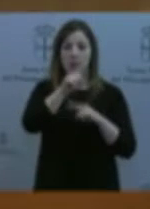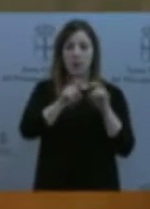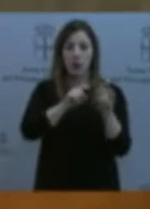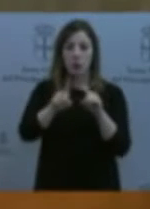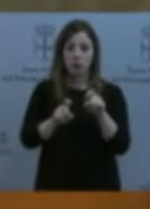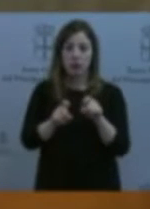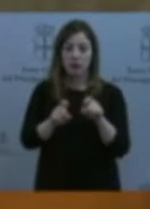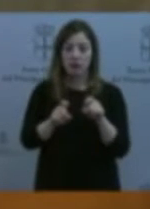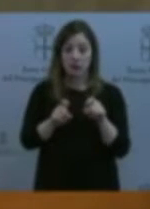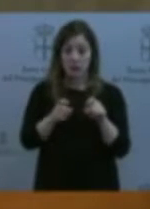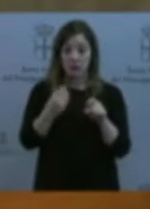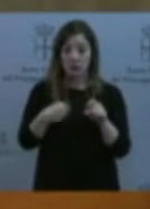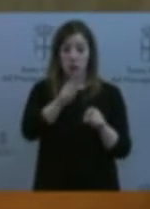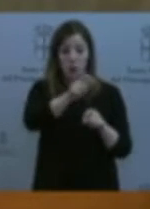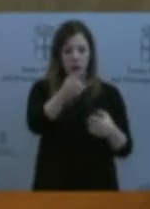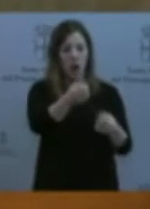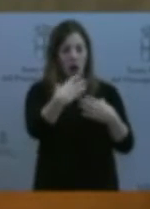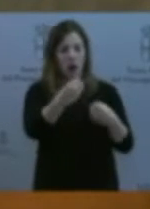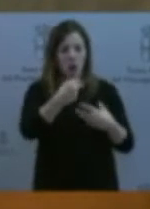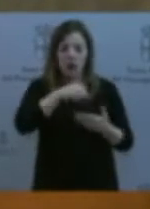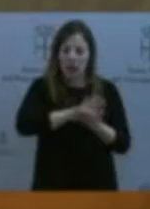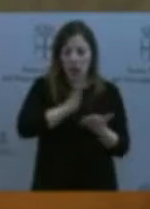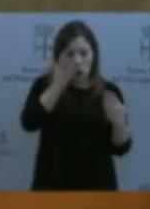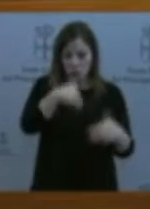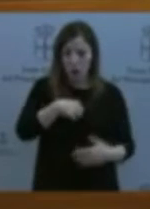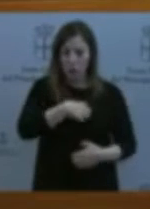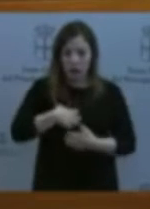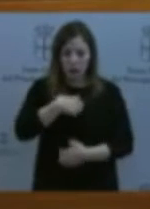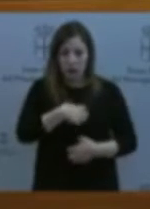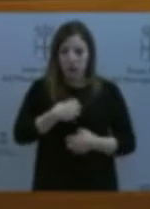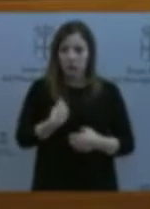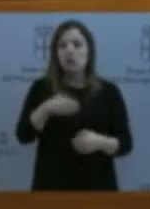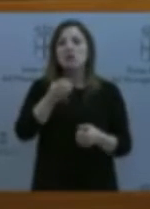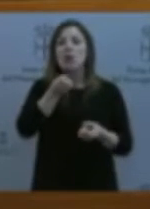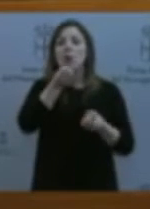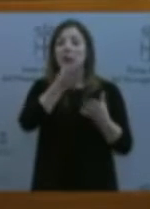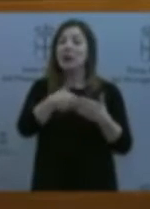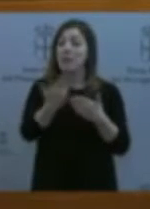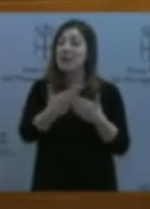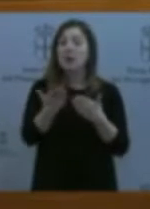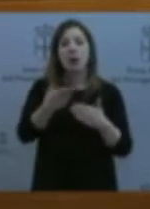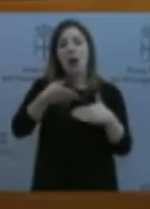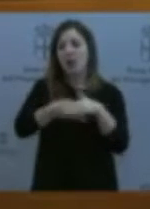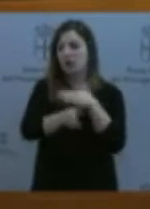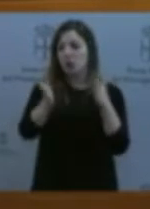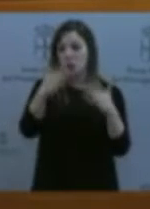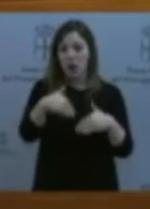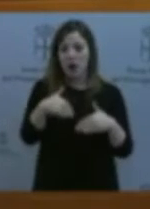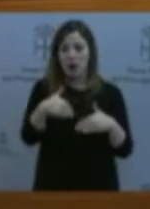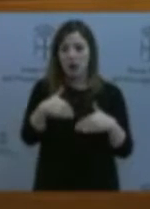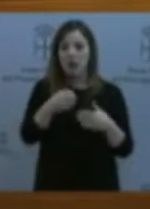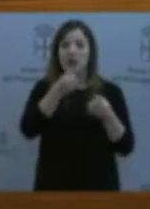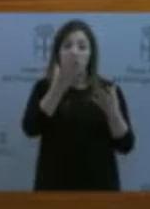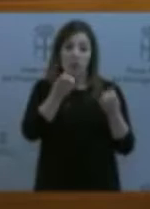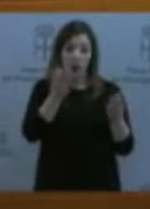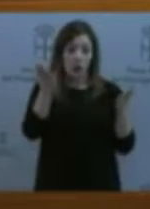intranquilas con lo que ha anunciado la prensa, pero que no tienen acceso a esta información. Bueno, pues por lo dicho,